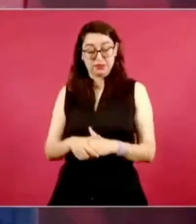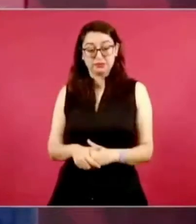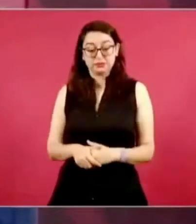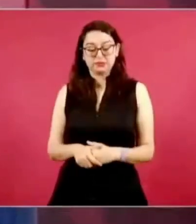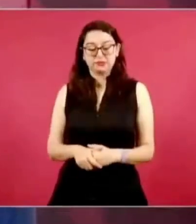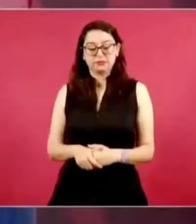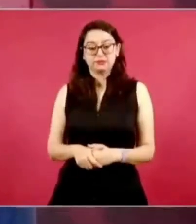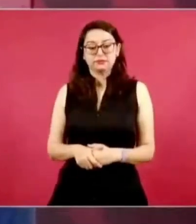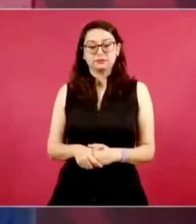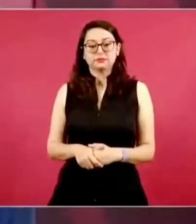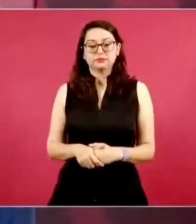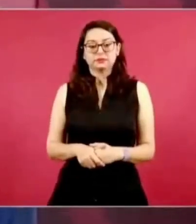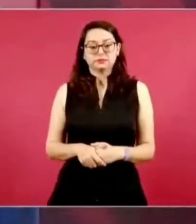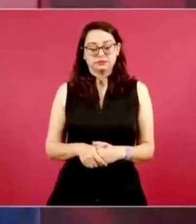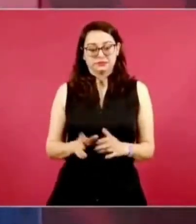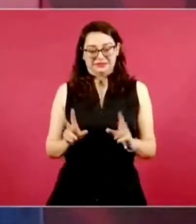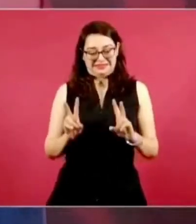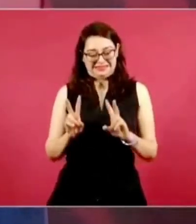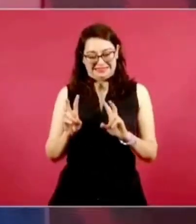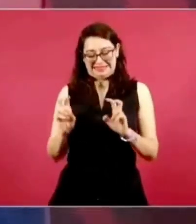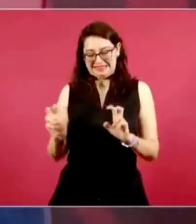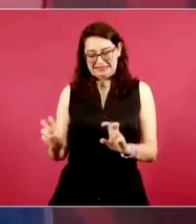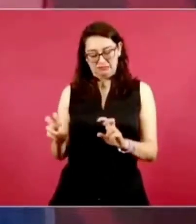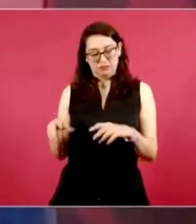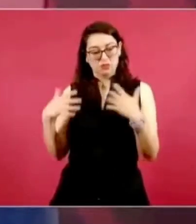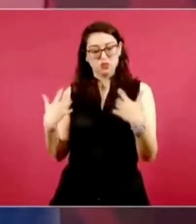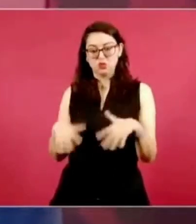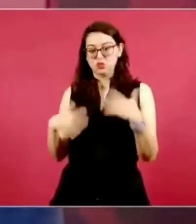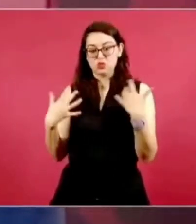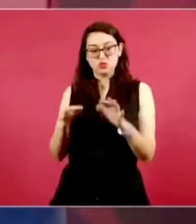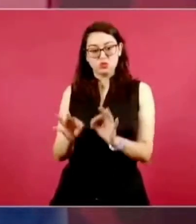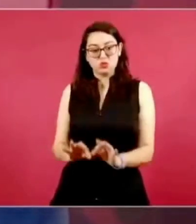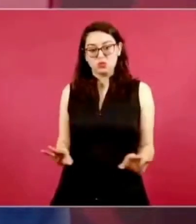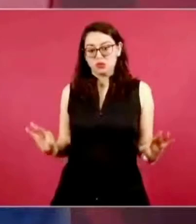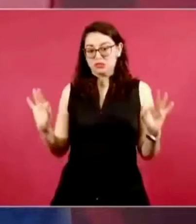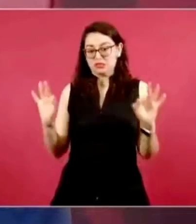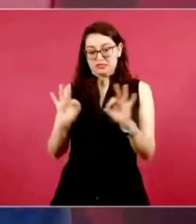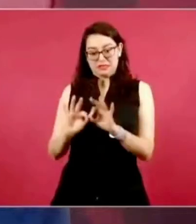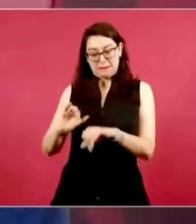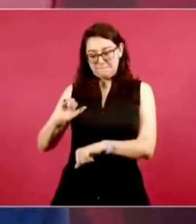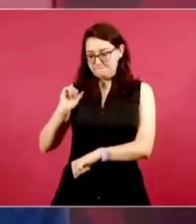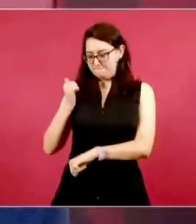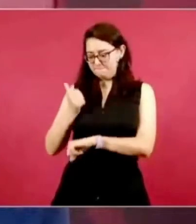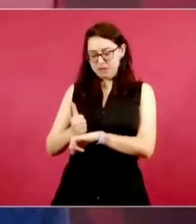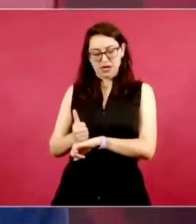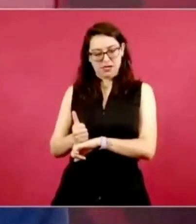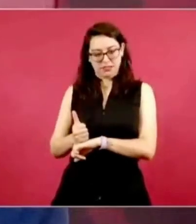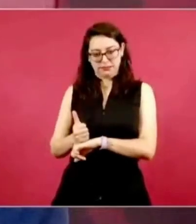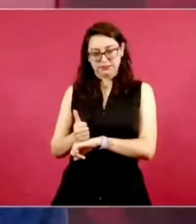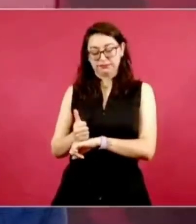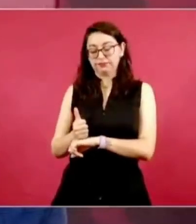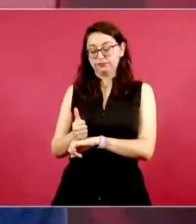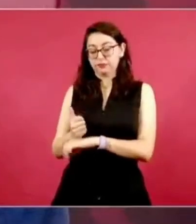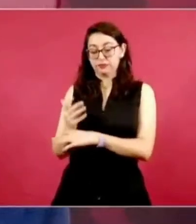pero es un texto fundacional. Y decía Martí,